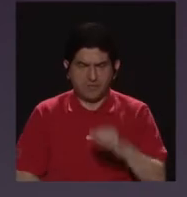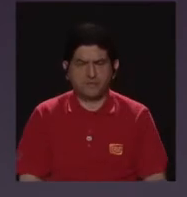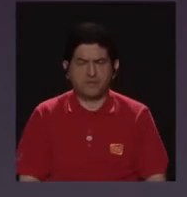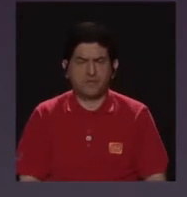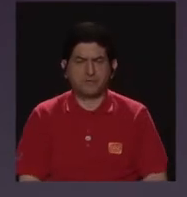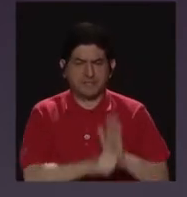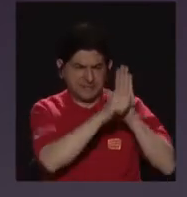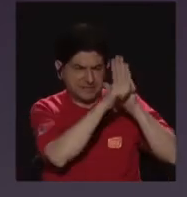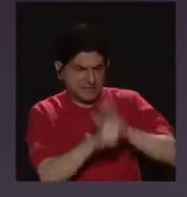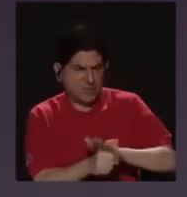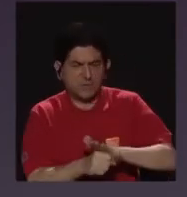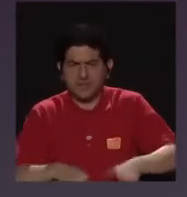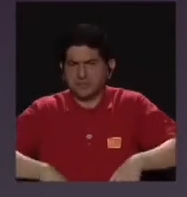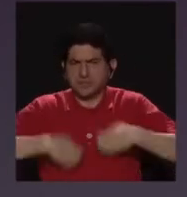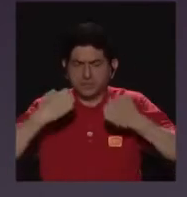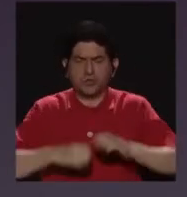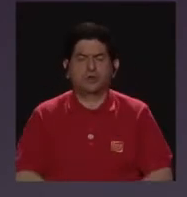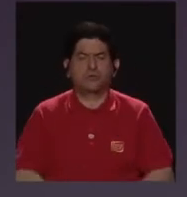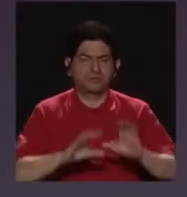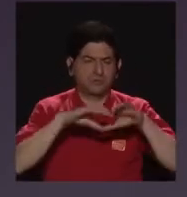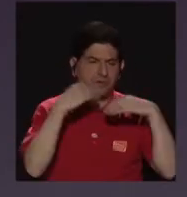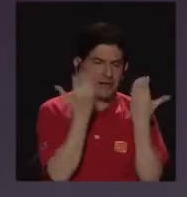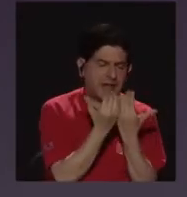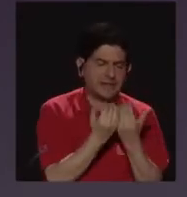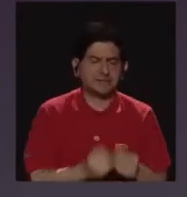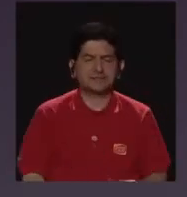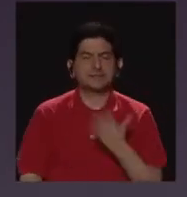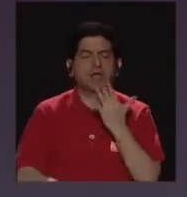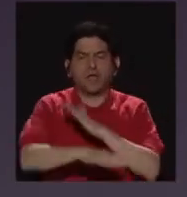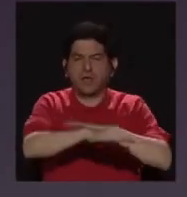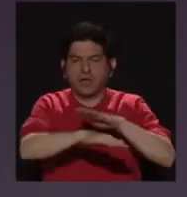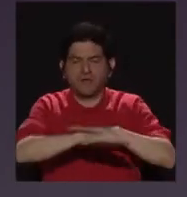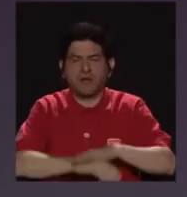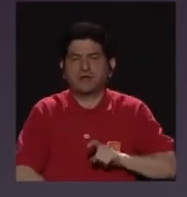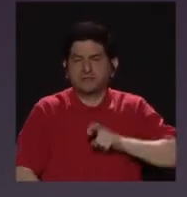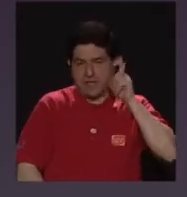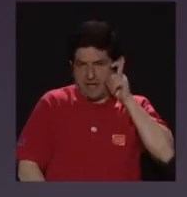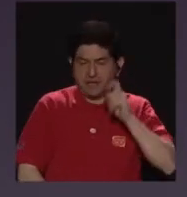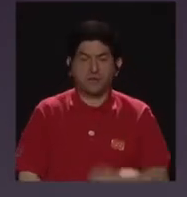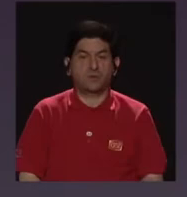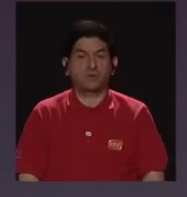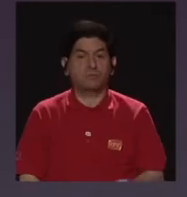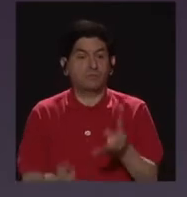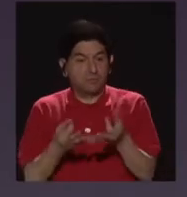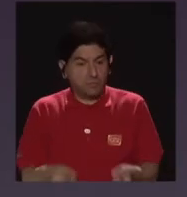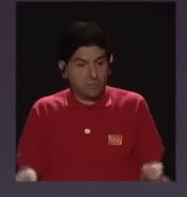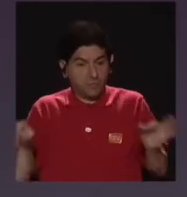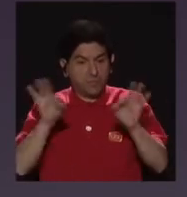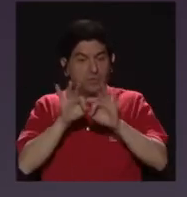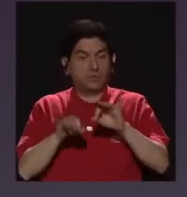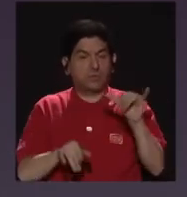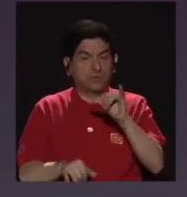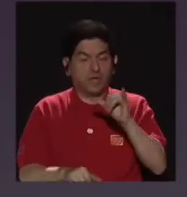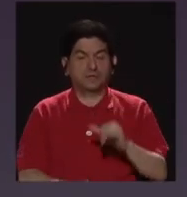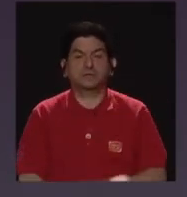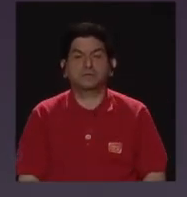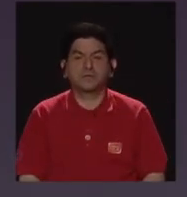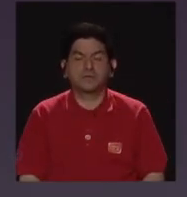oprimida por clase por raza por género y me parece importantísimo ver de qué manera